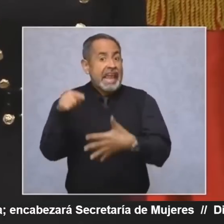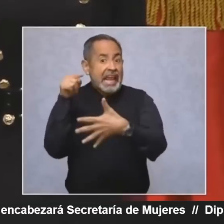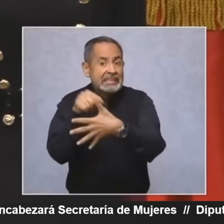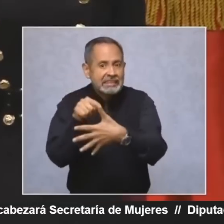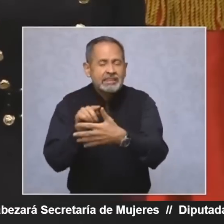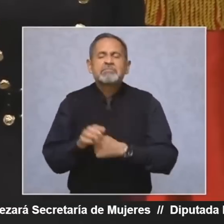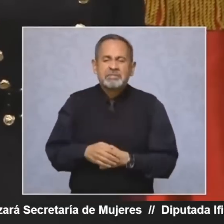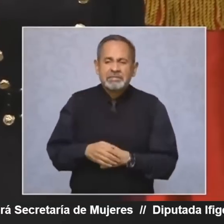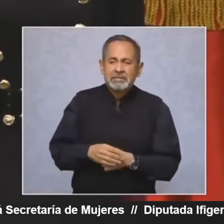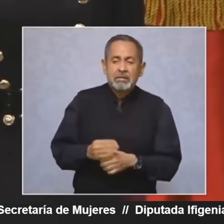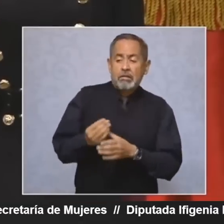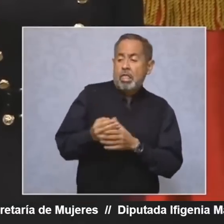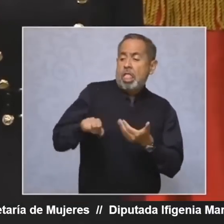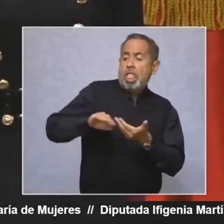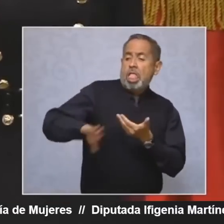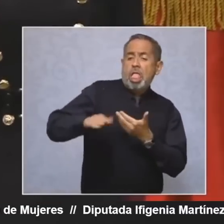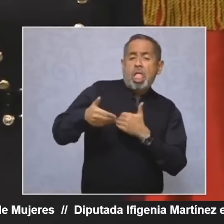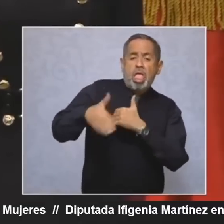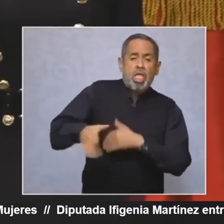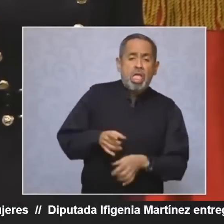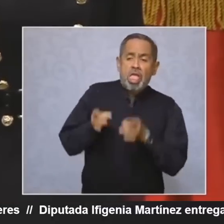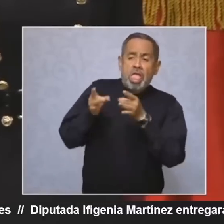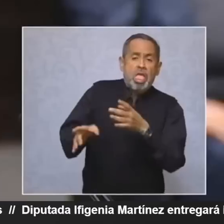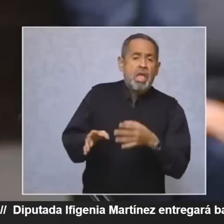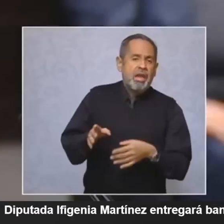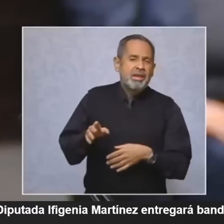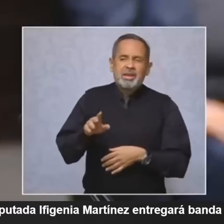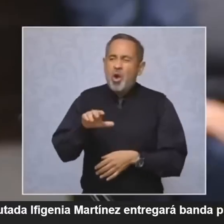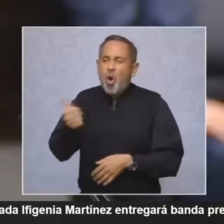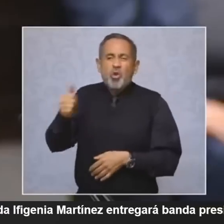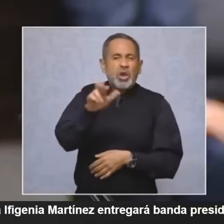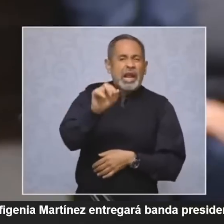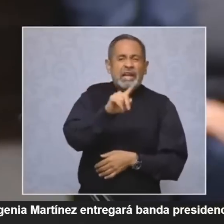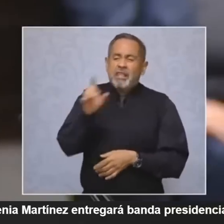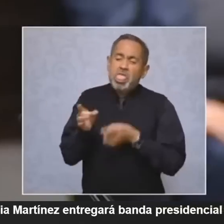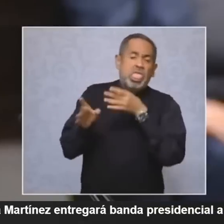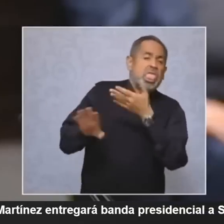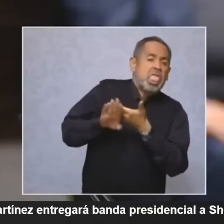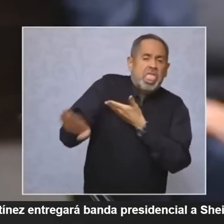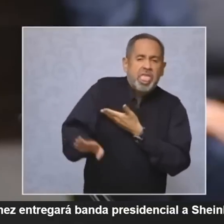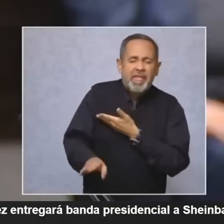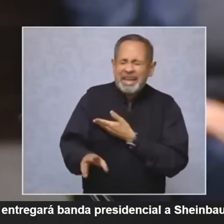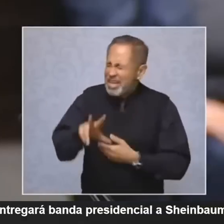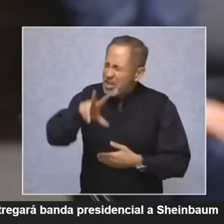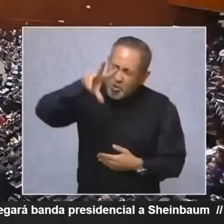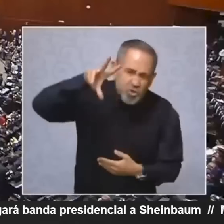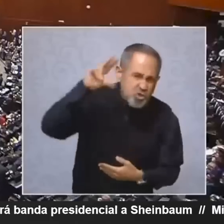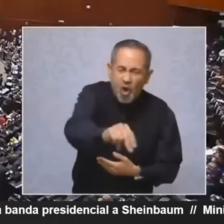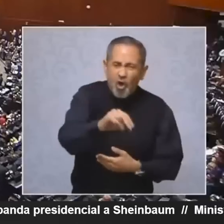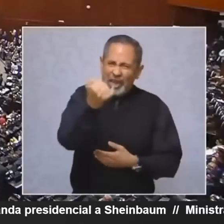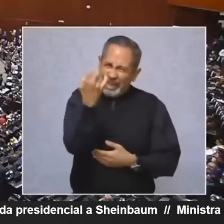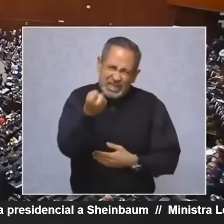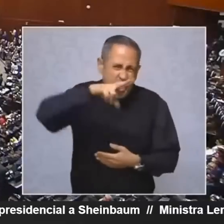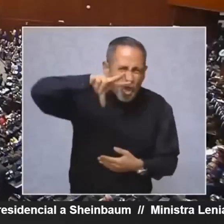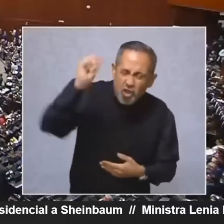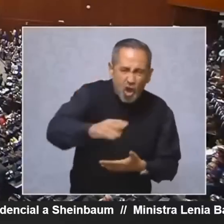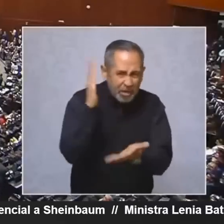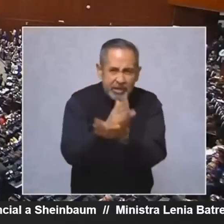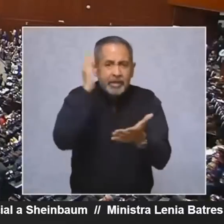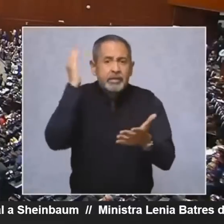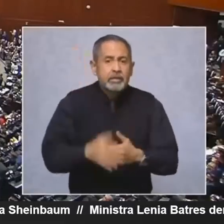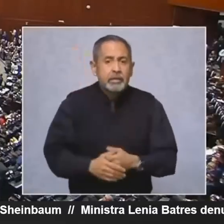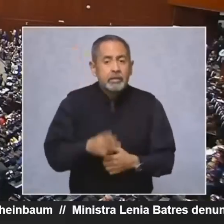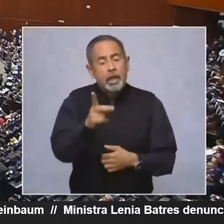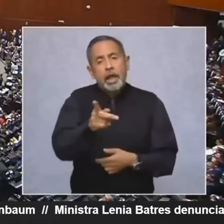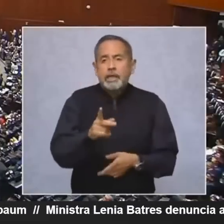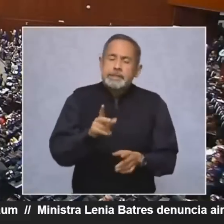el clasismo, el racismo, el machismo y cualquier forma de discriminación. No es solo un asunto